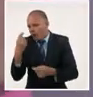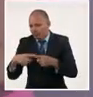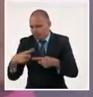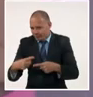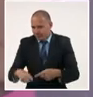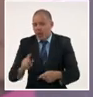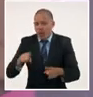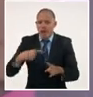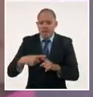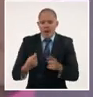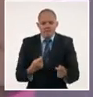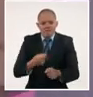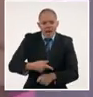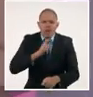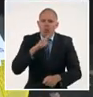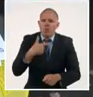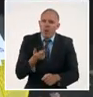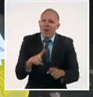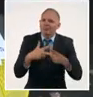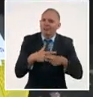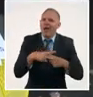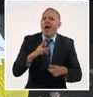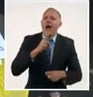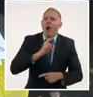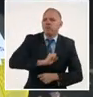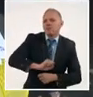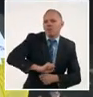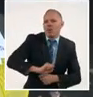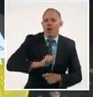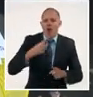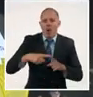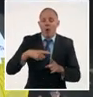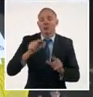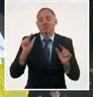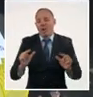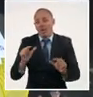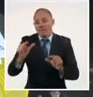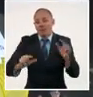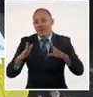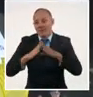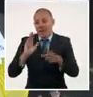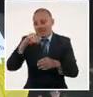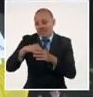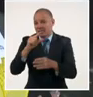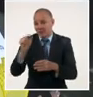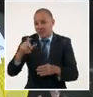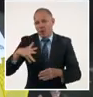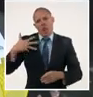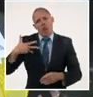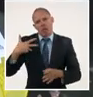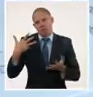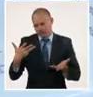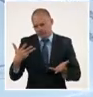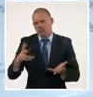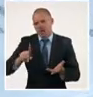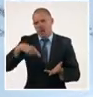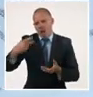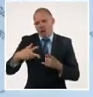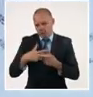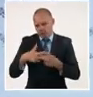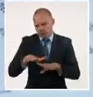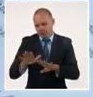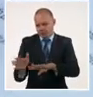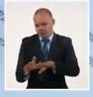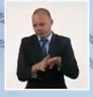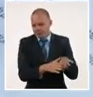por ejemplo el abasto de agua, una de las insatisfacciones de los cienfuegueros. El miembro del Buró Político y secretario de Organización